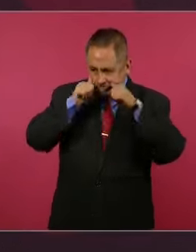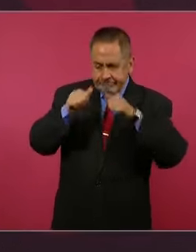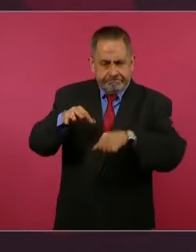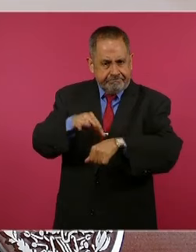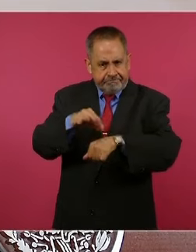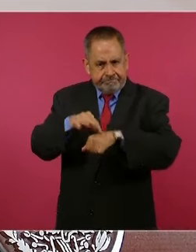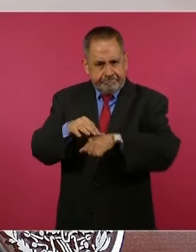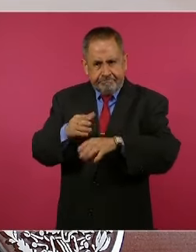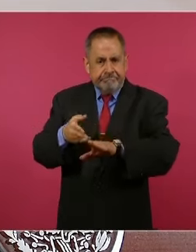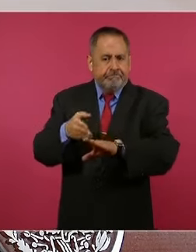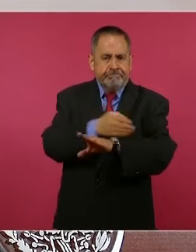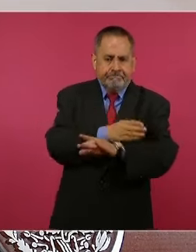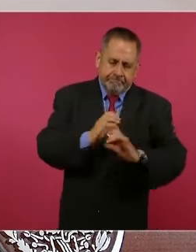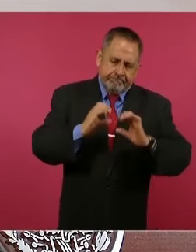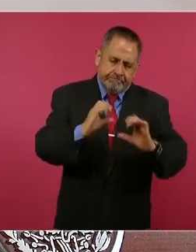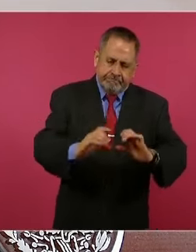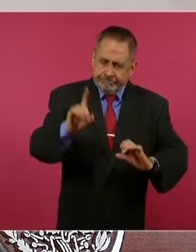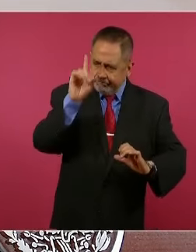médica